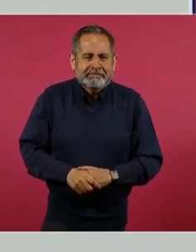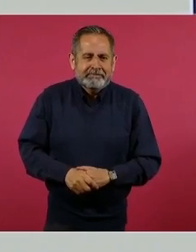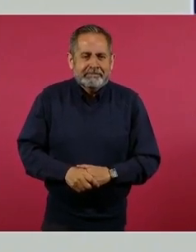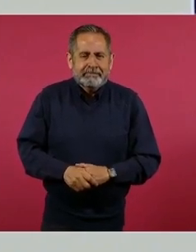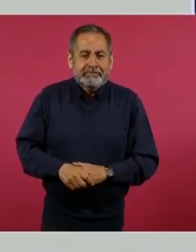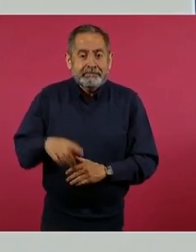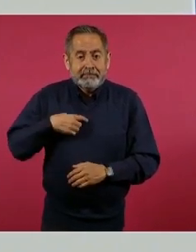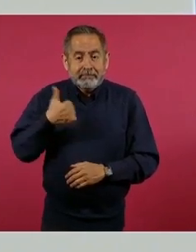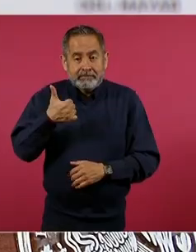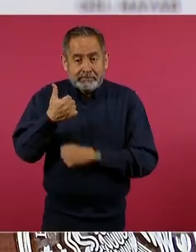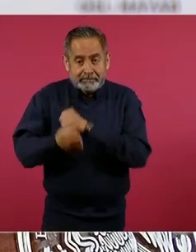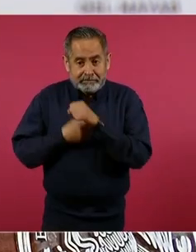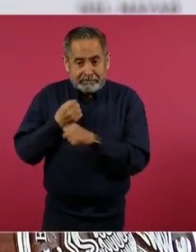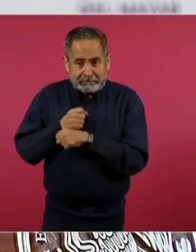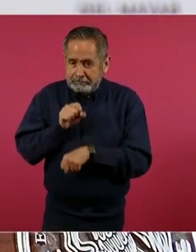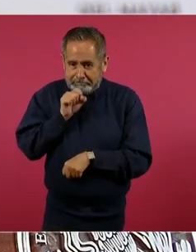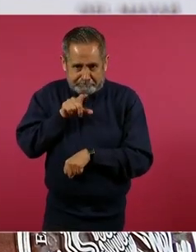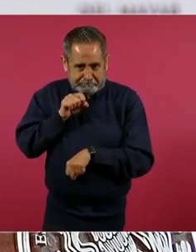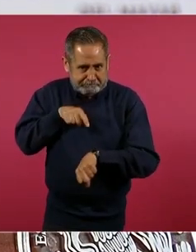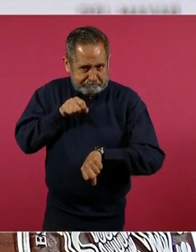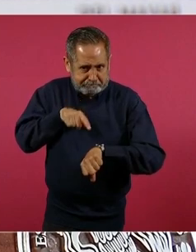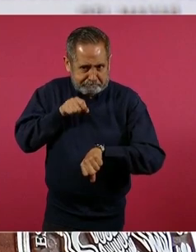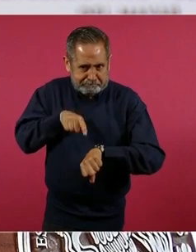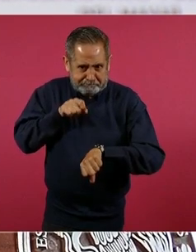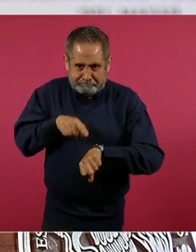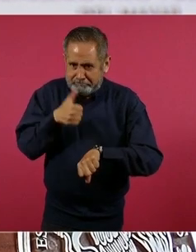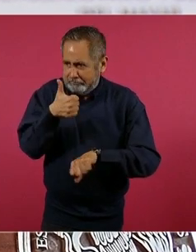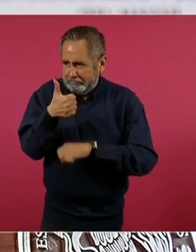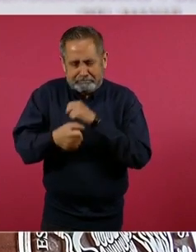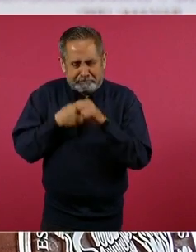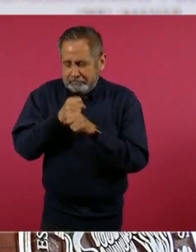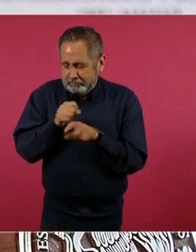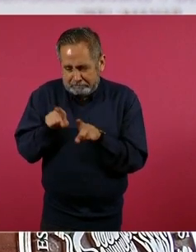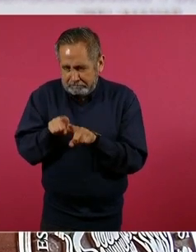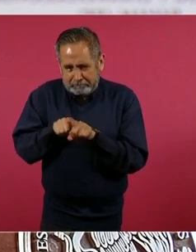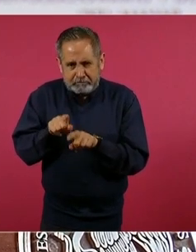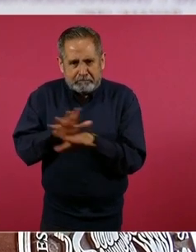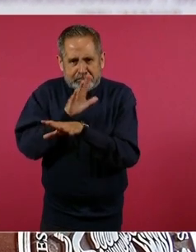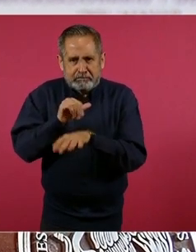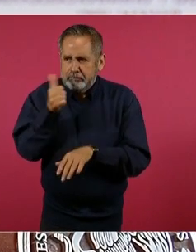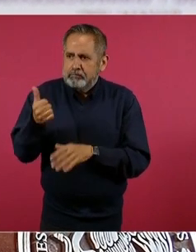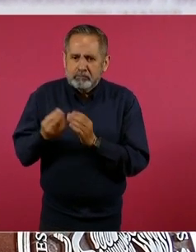Y llevo 6 años con él.